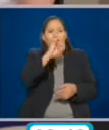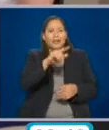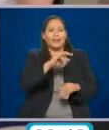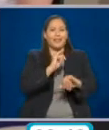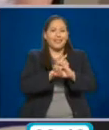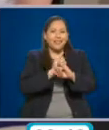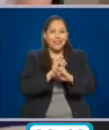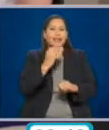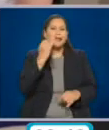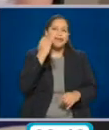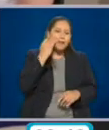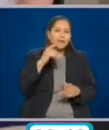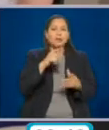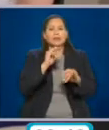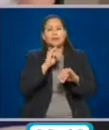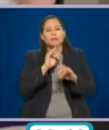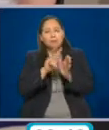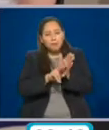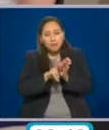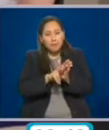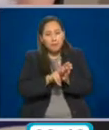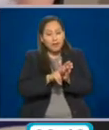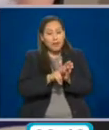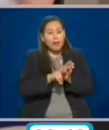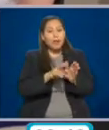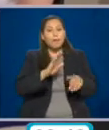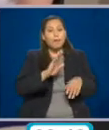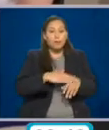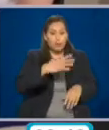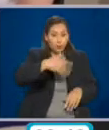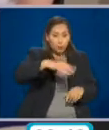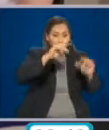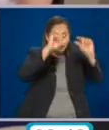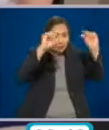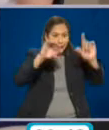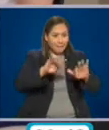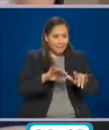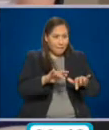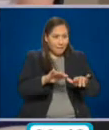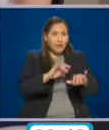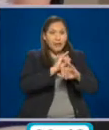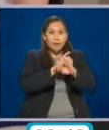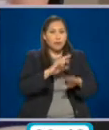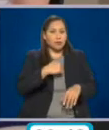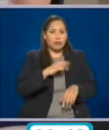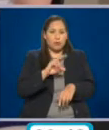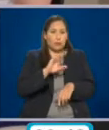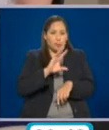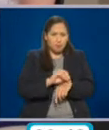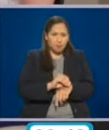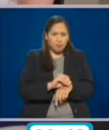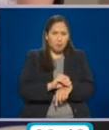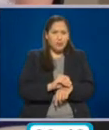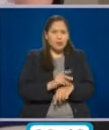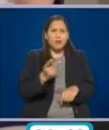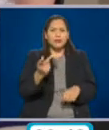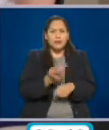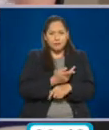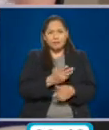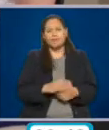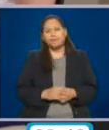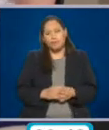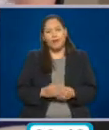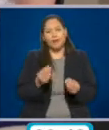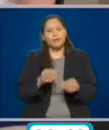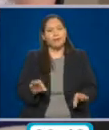sociales, por videos o por buscadores con información que no haya sido permitida o de ella misma hacia las redes? Es